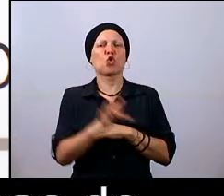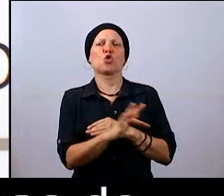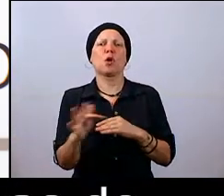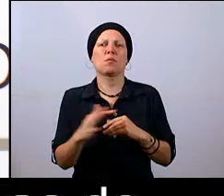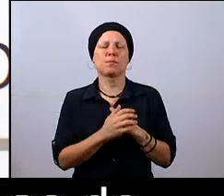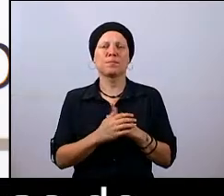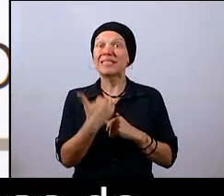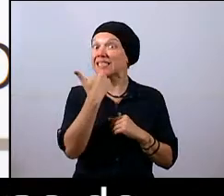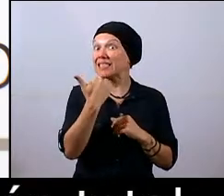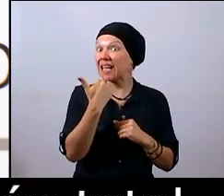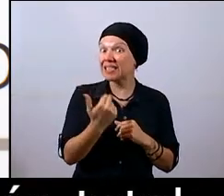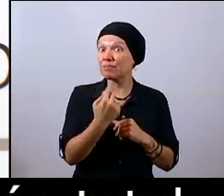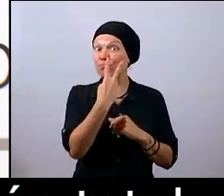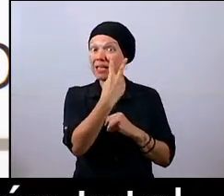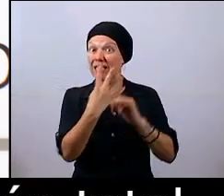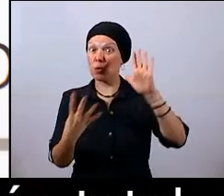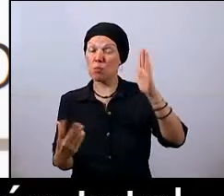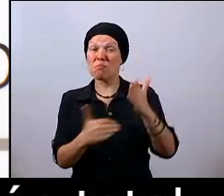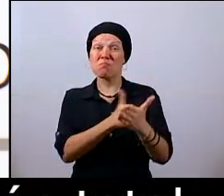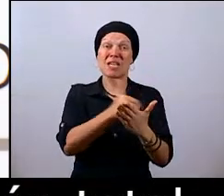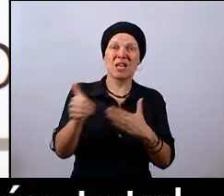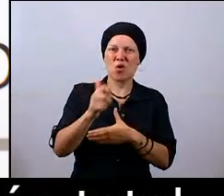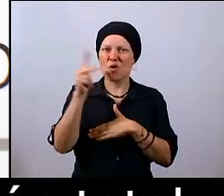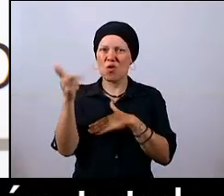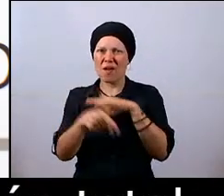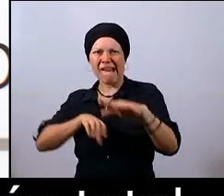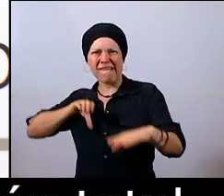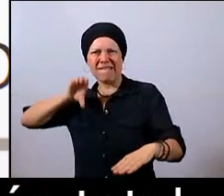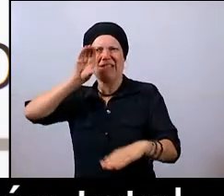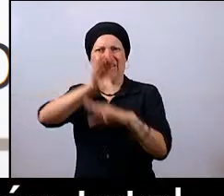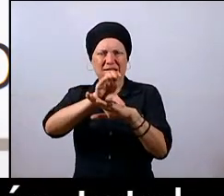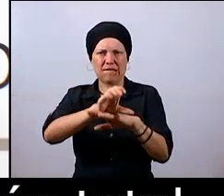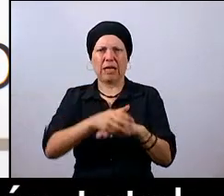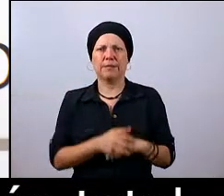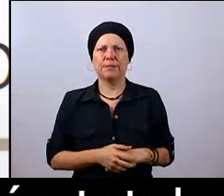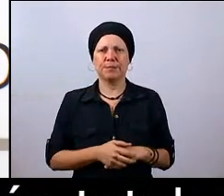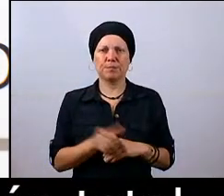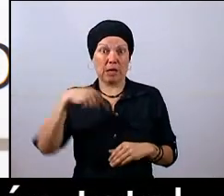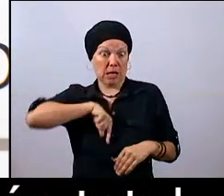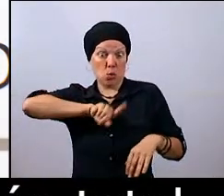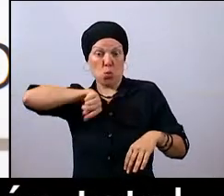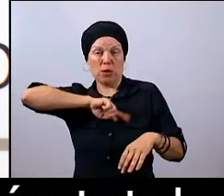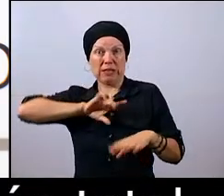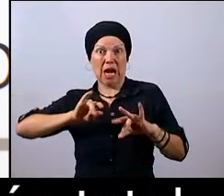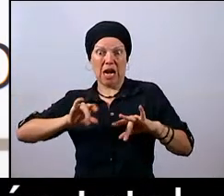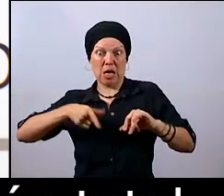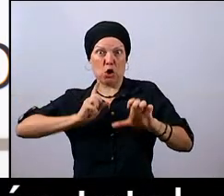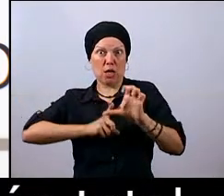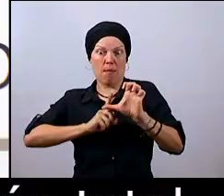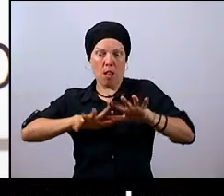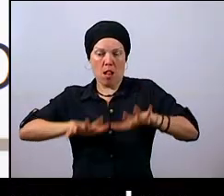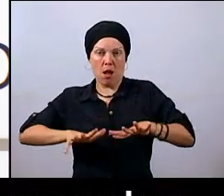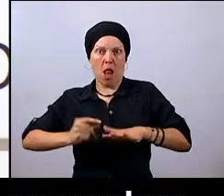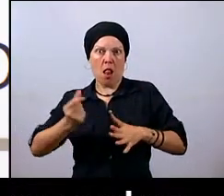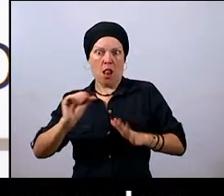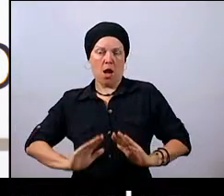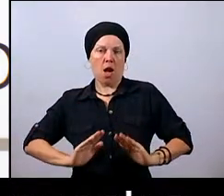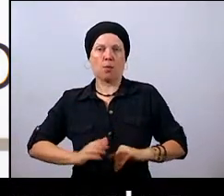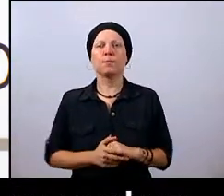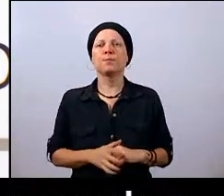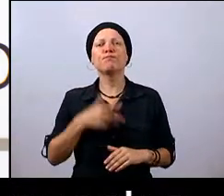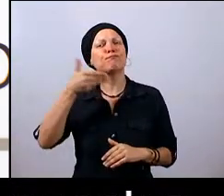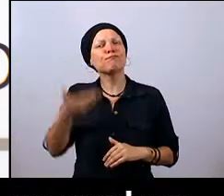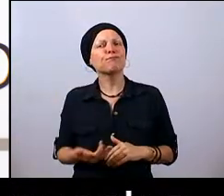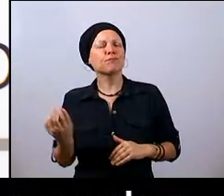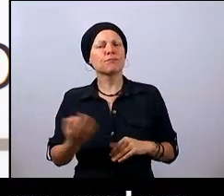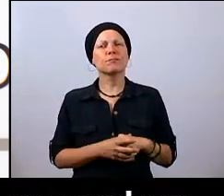de casi 29 millones de euros de inversión que se quedan en nuestra región y, sobre todo, y muy importante,